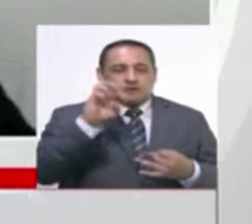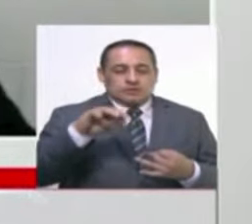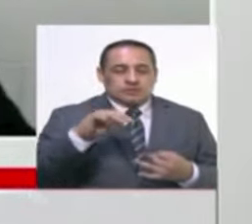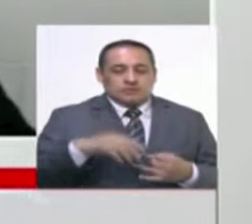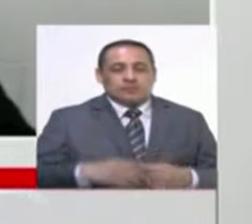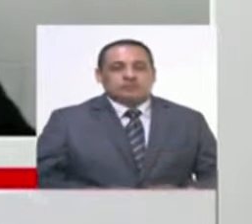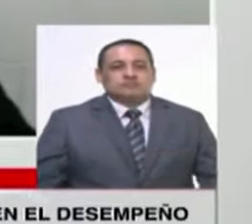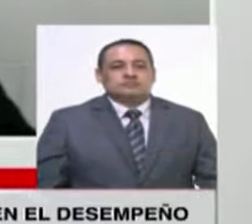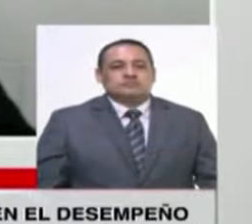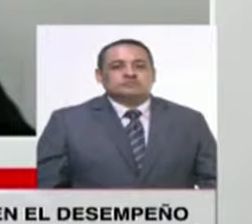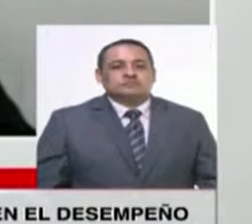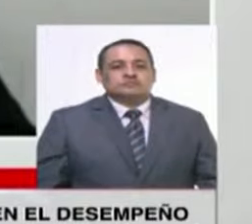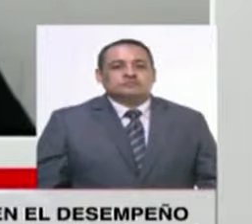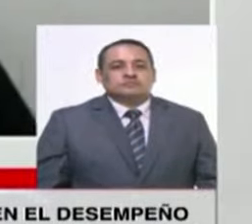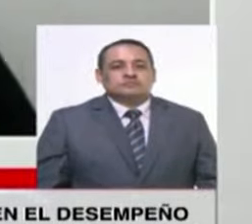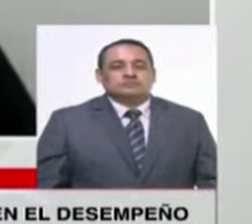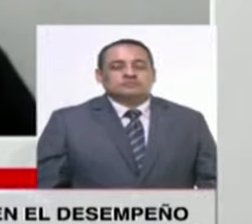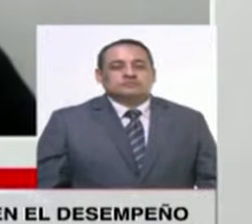Barrera?